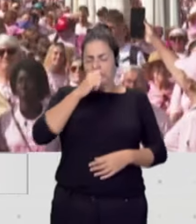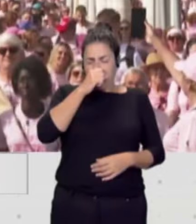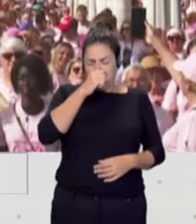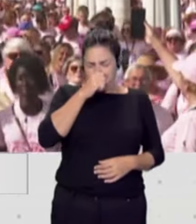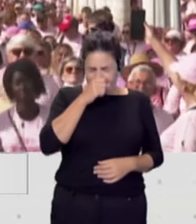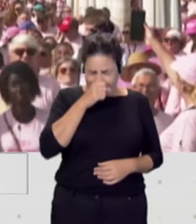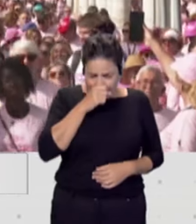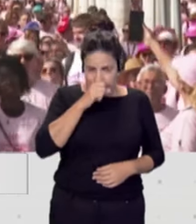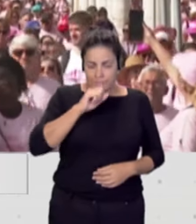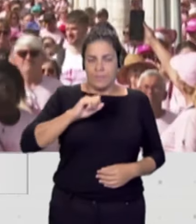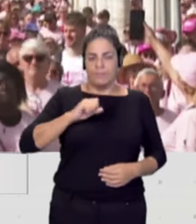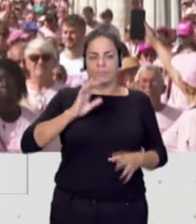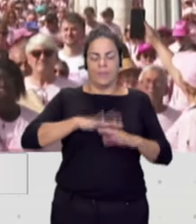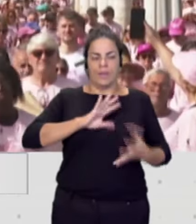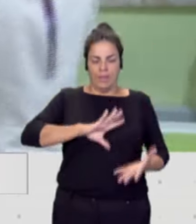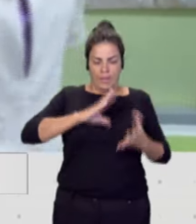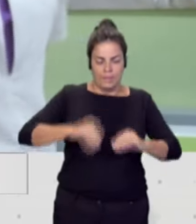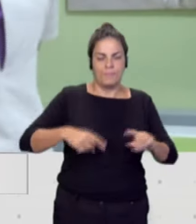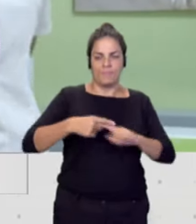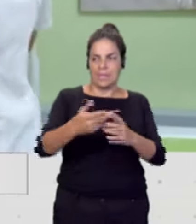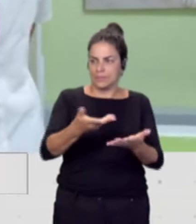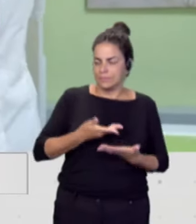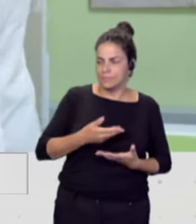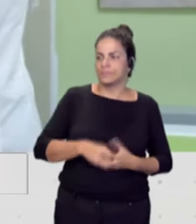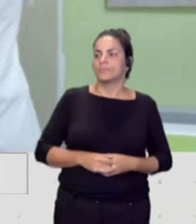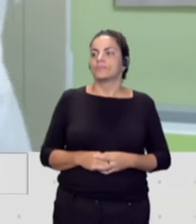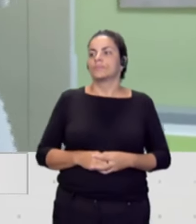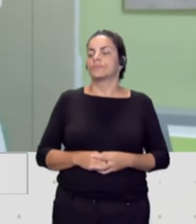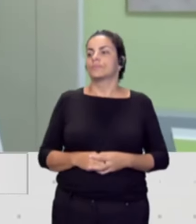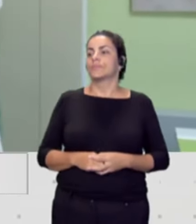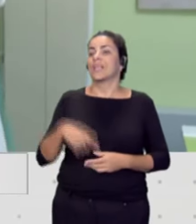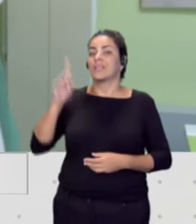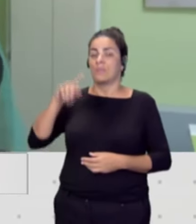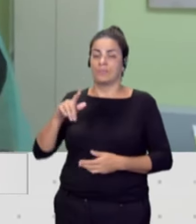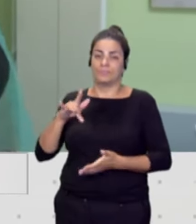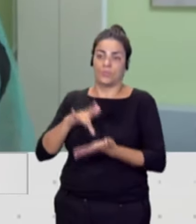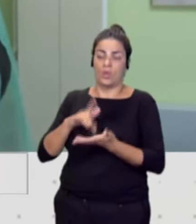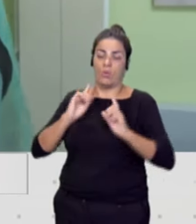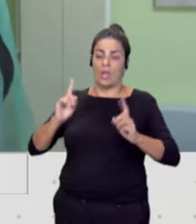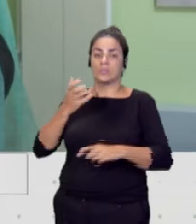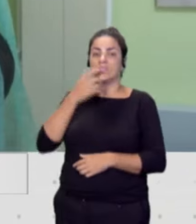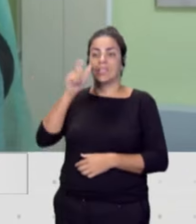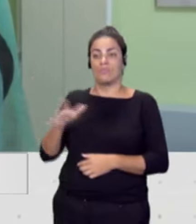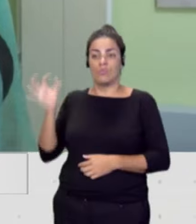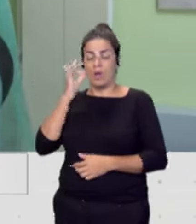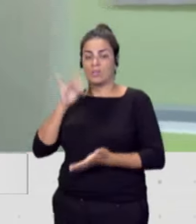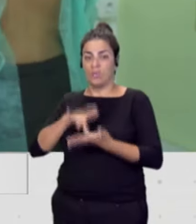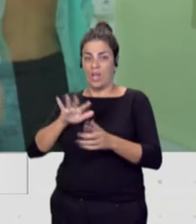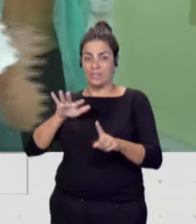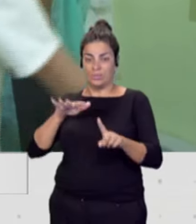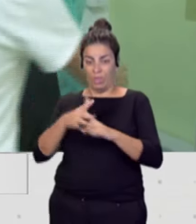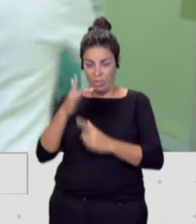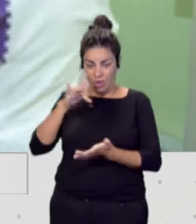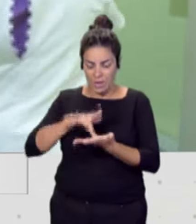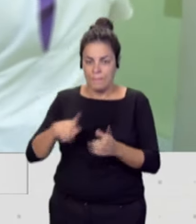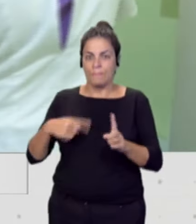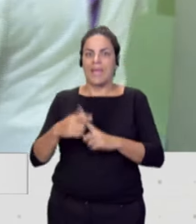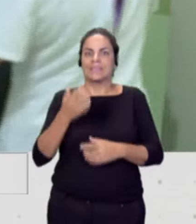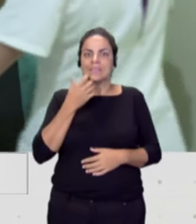Y luego está la cuestión, y ahora sí que ya terminamos, de una mujer que se enfrenta a esta situación con niños pequeños. ¿Cómo contarlo,